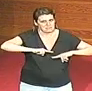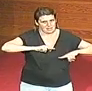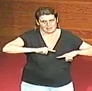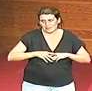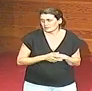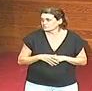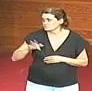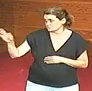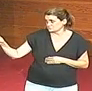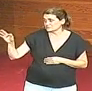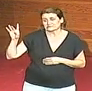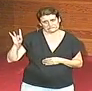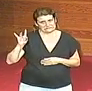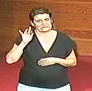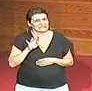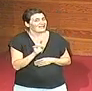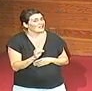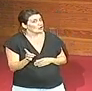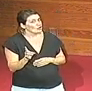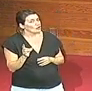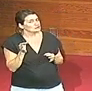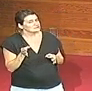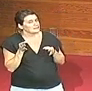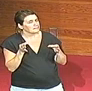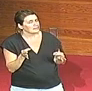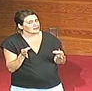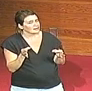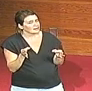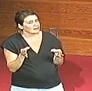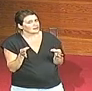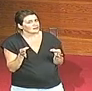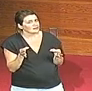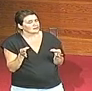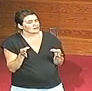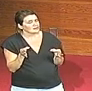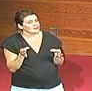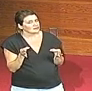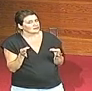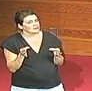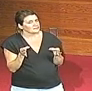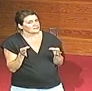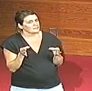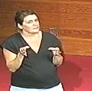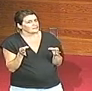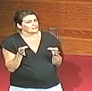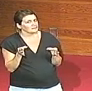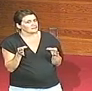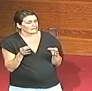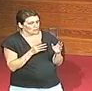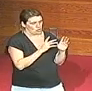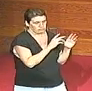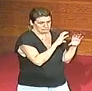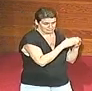pero y que no siempre, es decir, que hay un espacio... también hay espacios entre medias, ¿no?, de